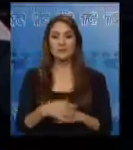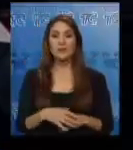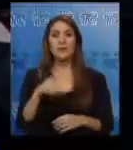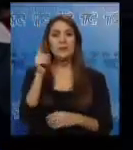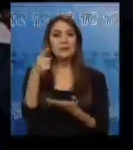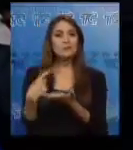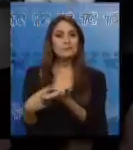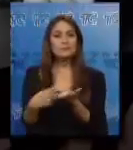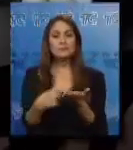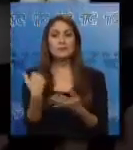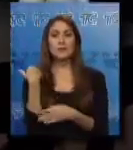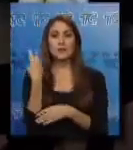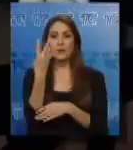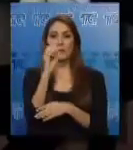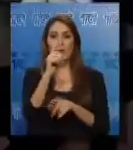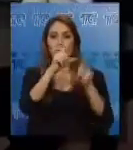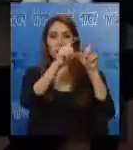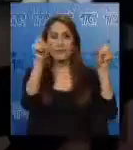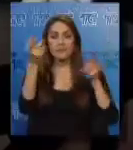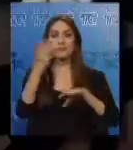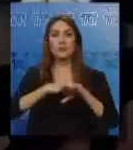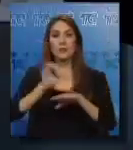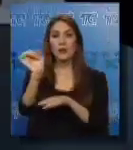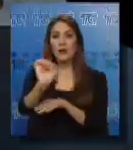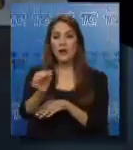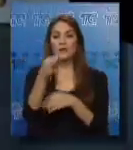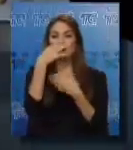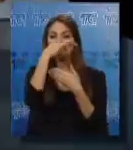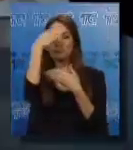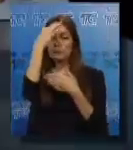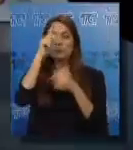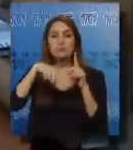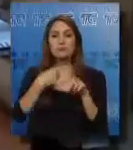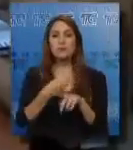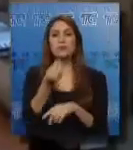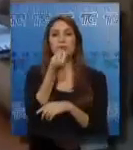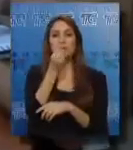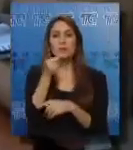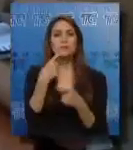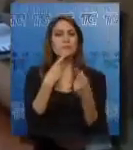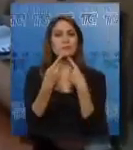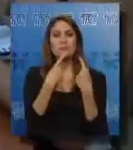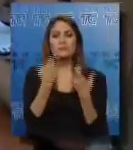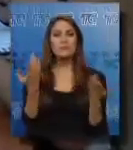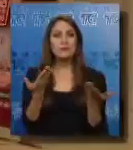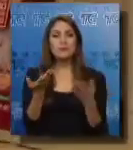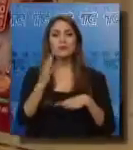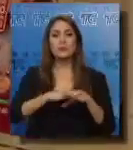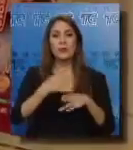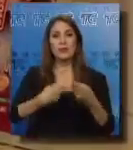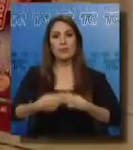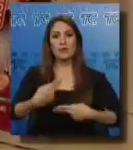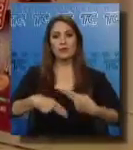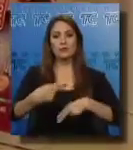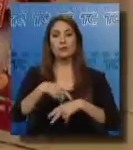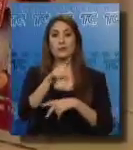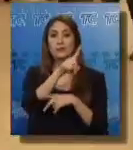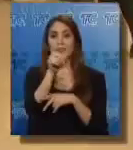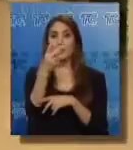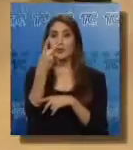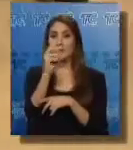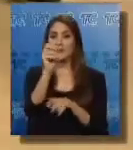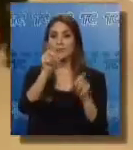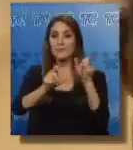reunión participaron 40 empresas automotrices, cosméticos y de alimentos, cuyos representantes realizaron entrevistas de negocios con